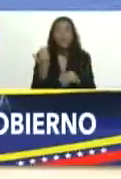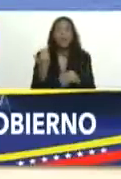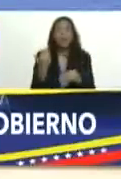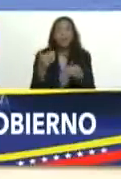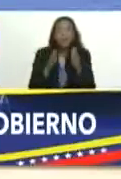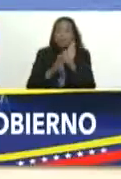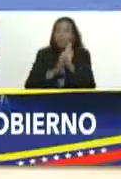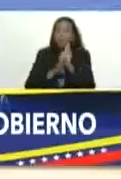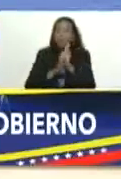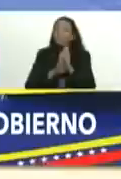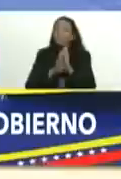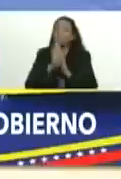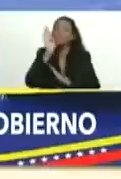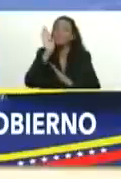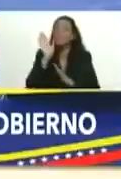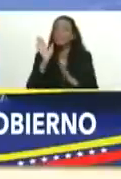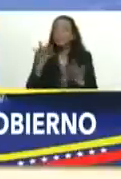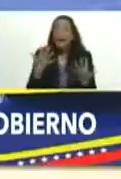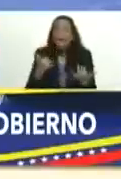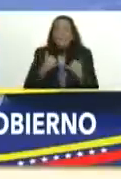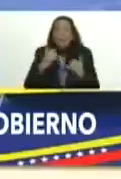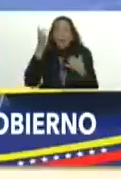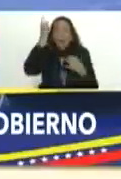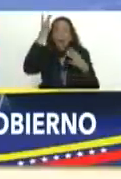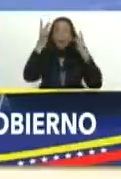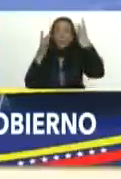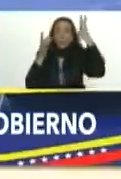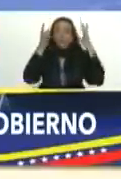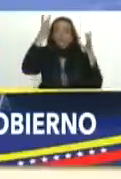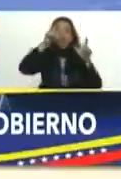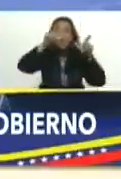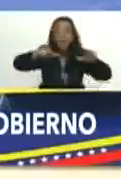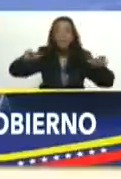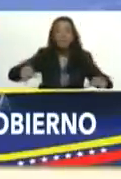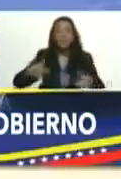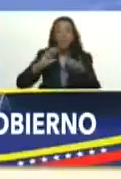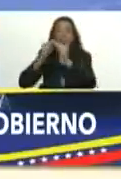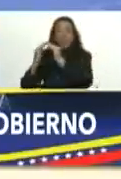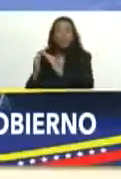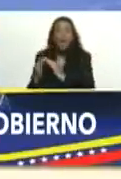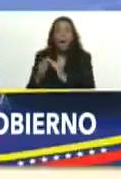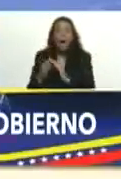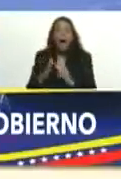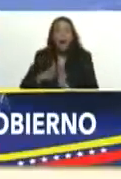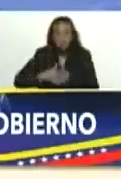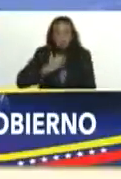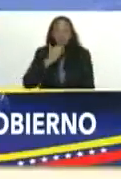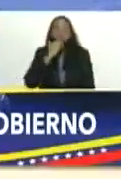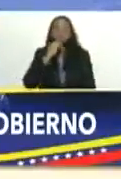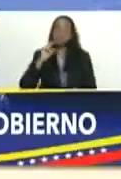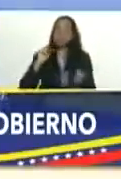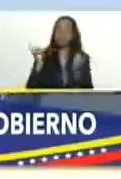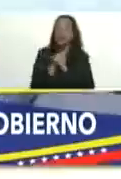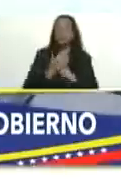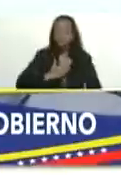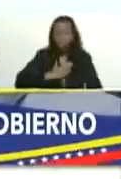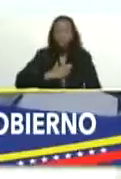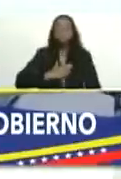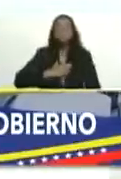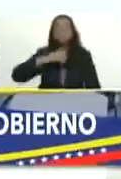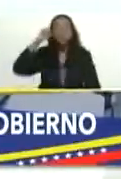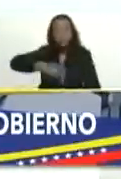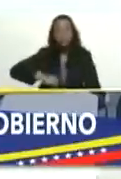surgiendo al calor de la creatividad, del atreverse a hacer, del